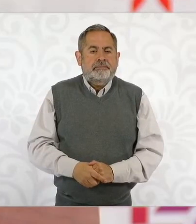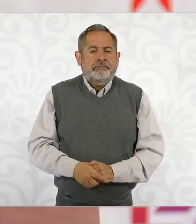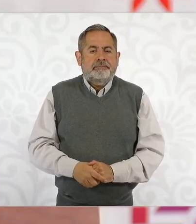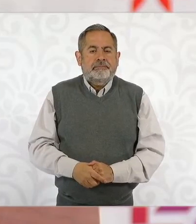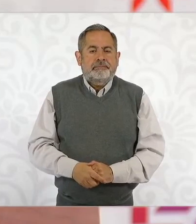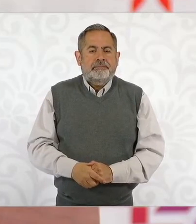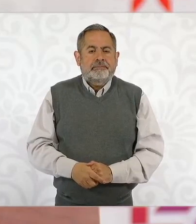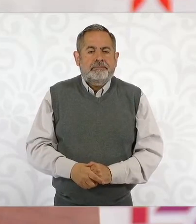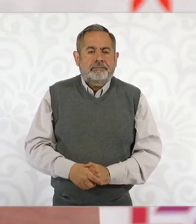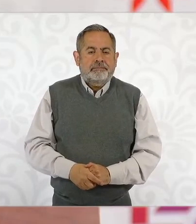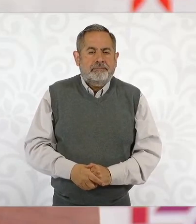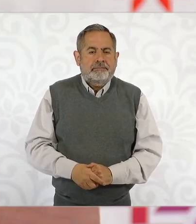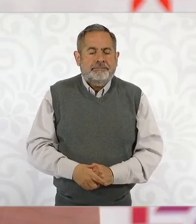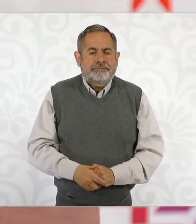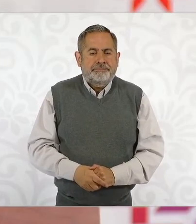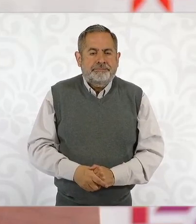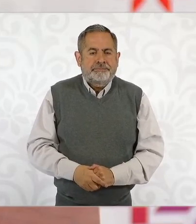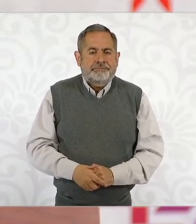908. A ver.